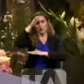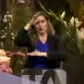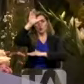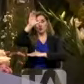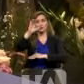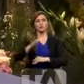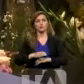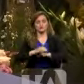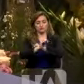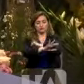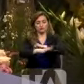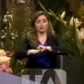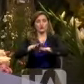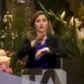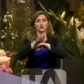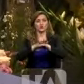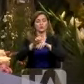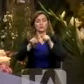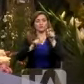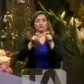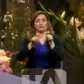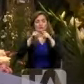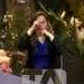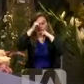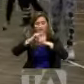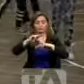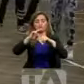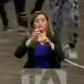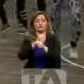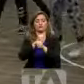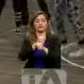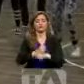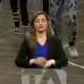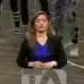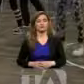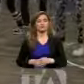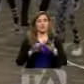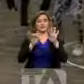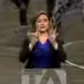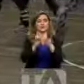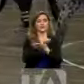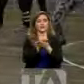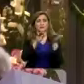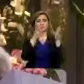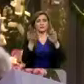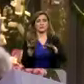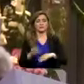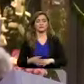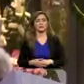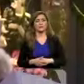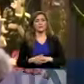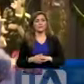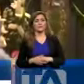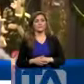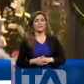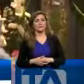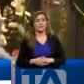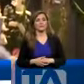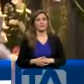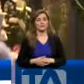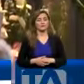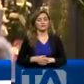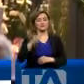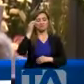Santiago, se refirió así a los actos que se desarrollaron en homenaje a los 6 danzantes fallecidos. Porque los vaya a tener en eterna